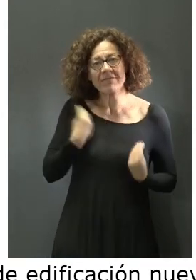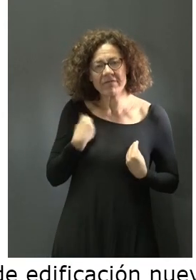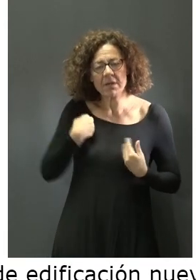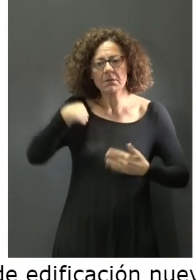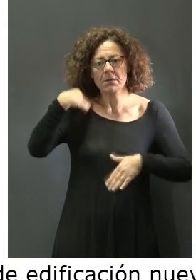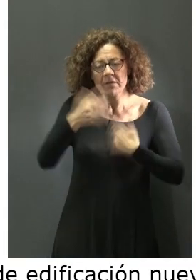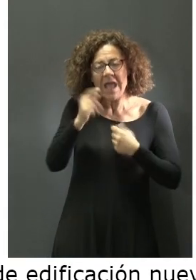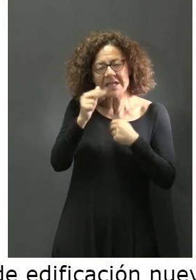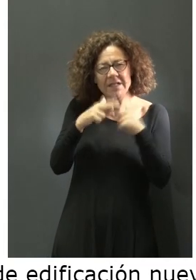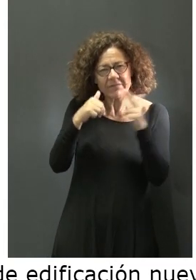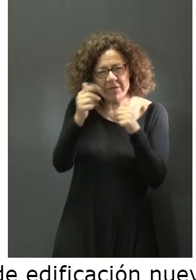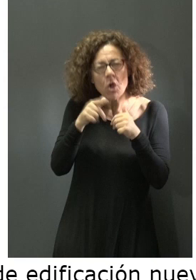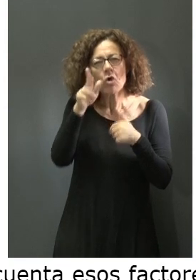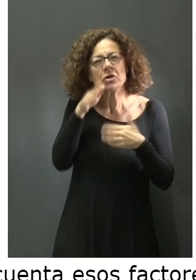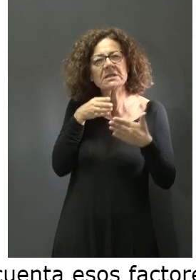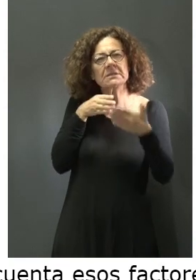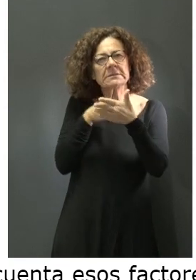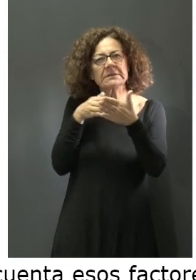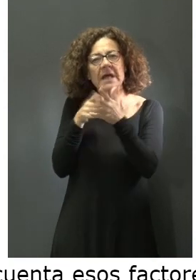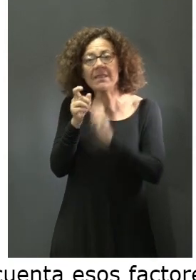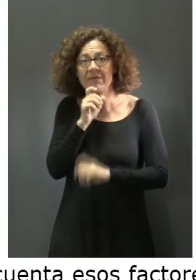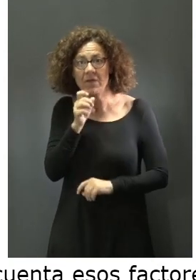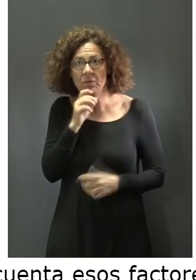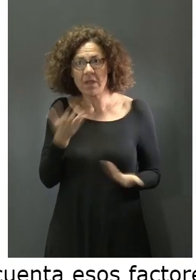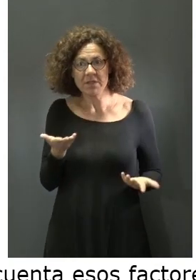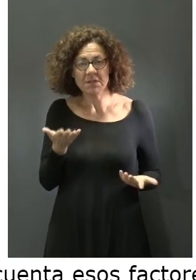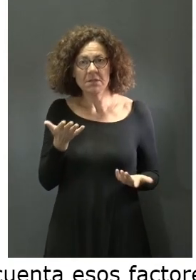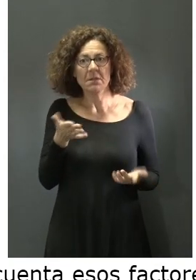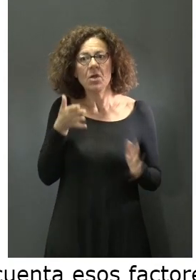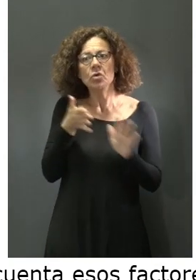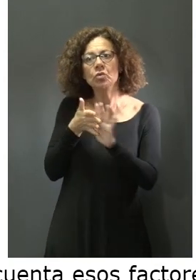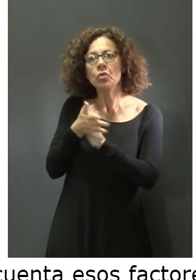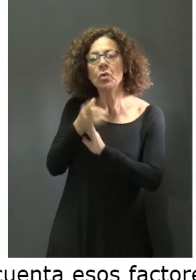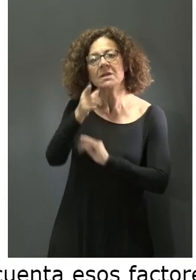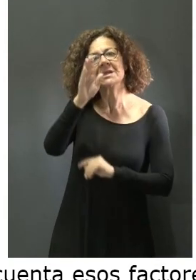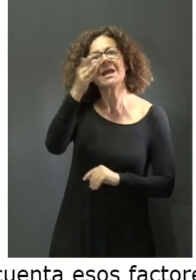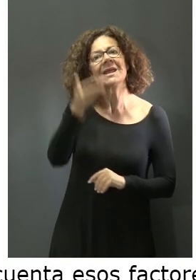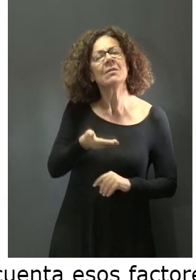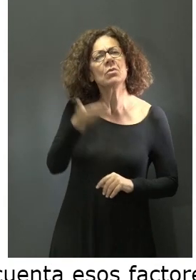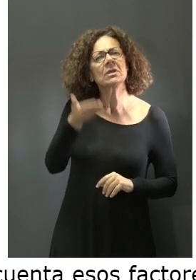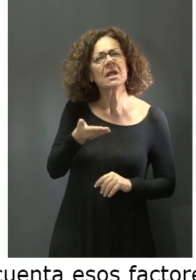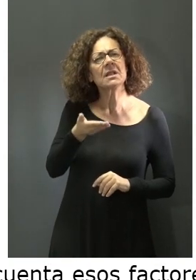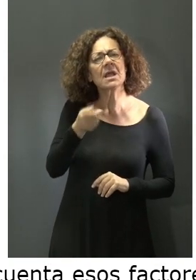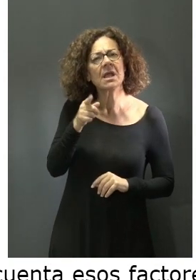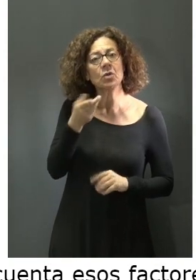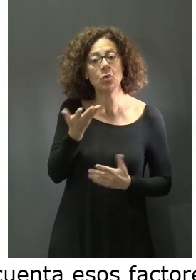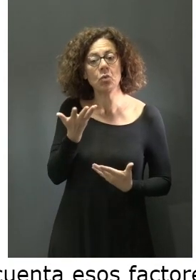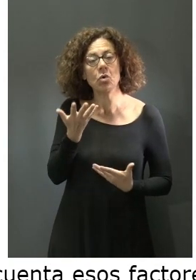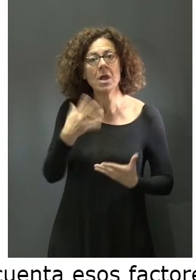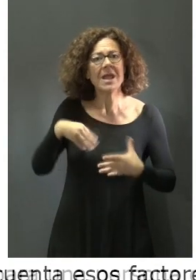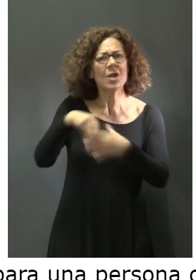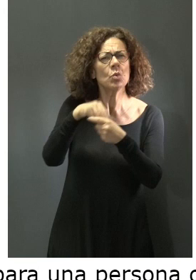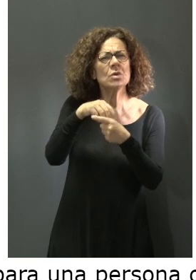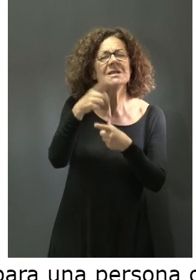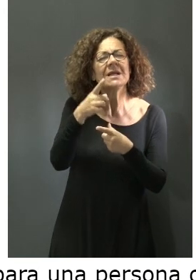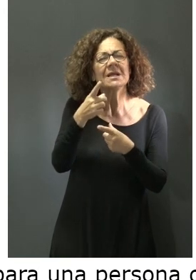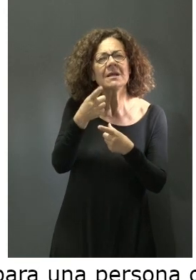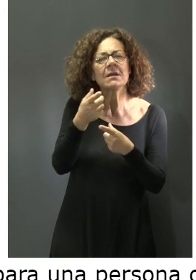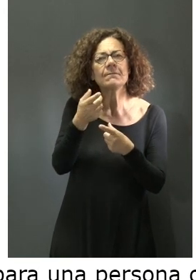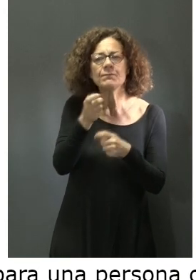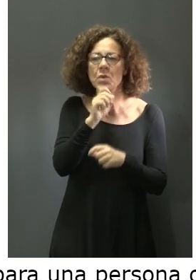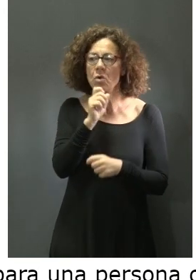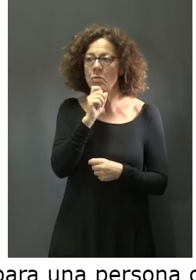edificio con esas dificultades... En tu caso, estás hablando de ella, que para ti era muy importante, y tú la incluiste. Háblanos un poco más,